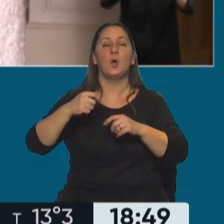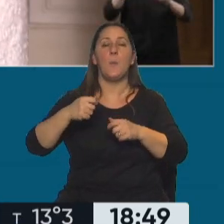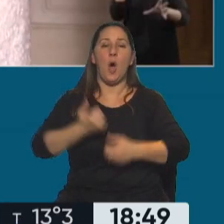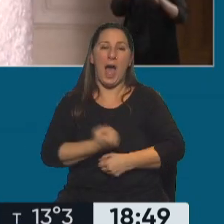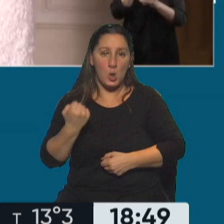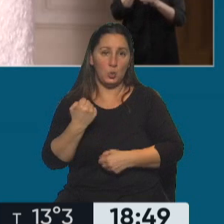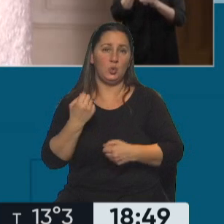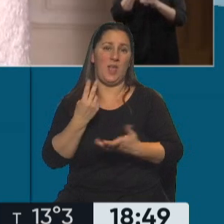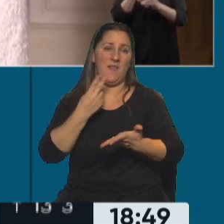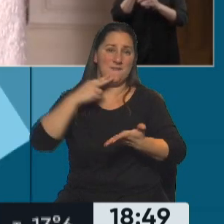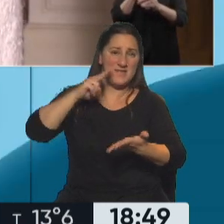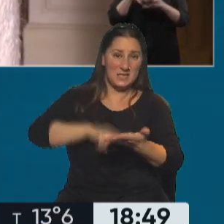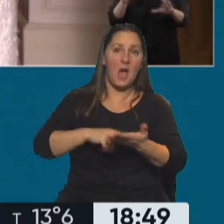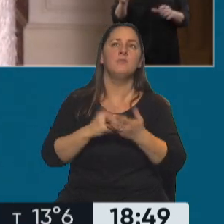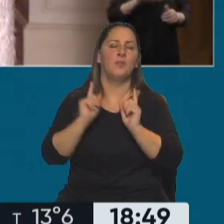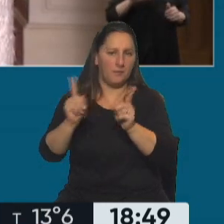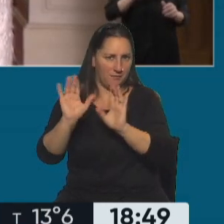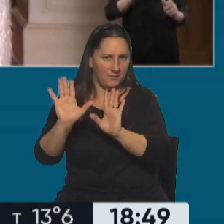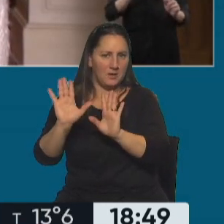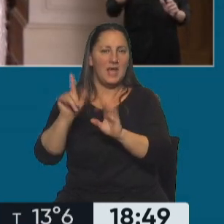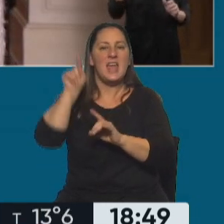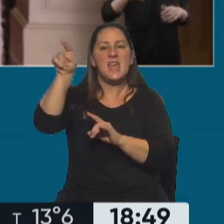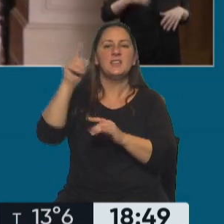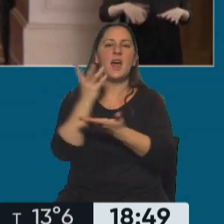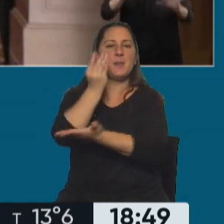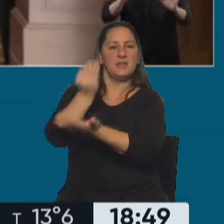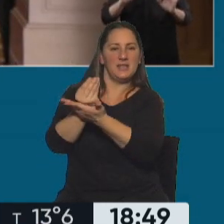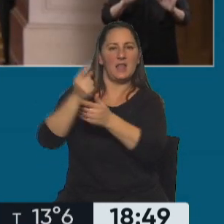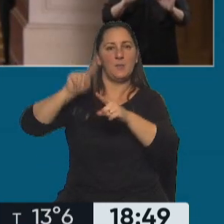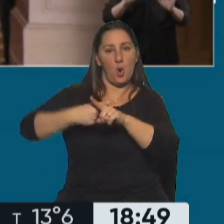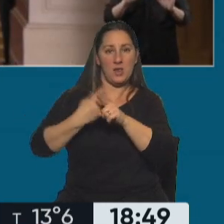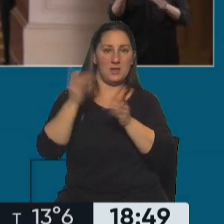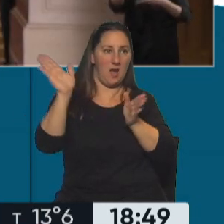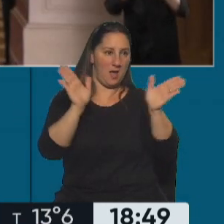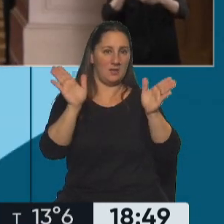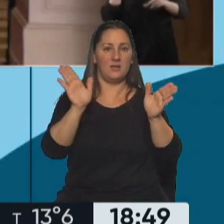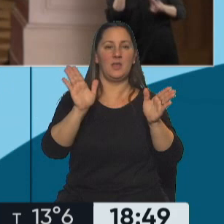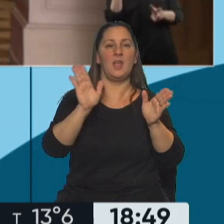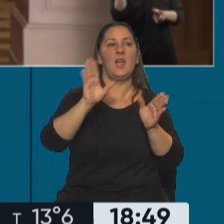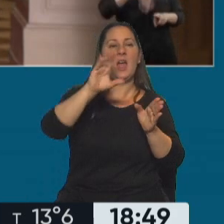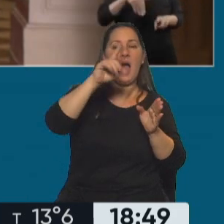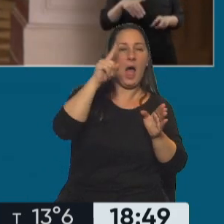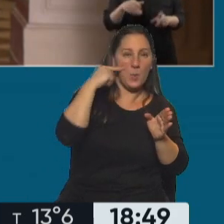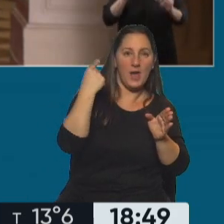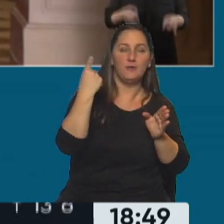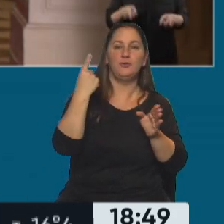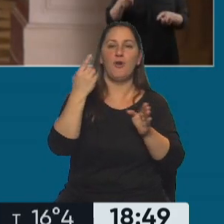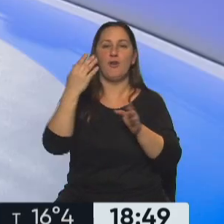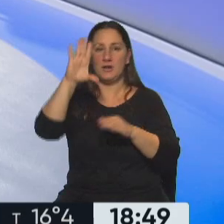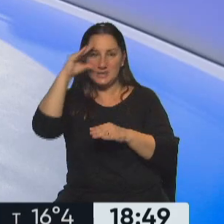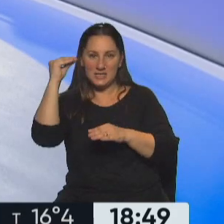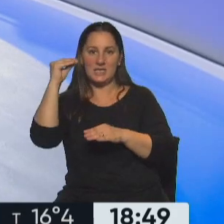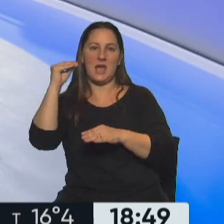sobre todo esto, que ella era la síntesis política entre Alberto Fernández, Cristina No. Fernández de Kirchner y Sergio Massa. ¿Y